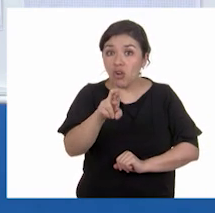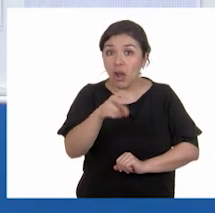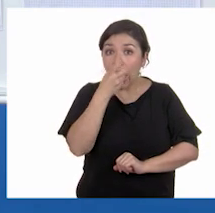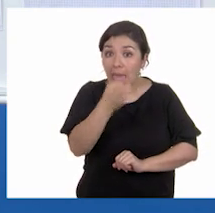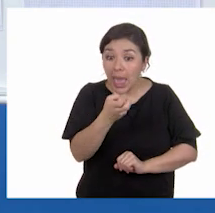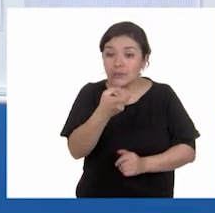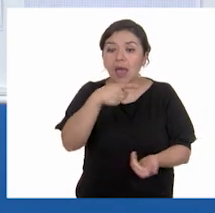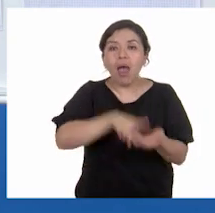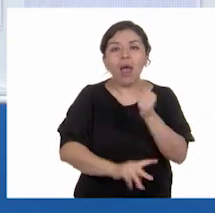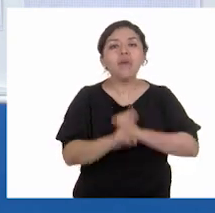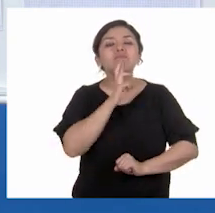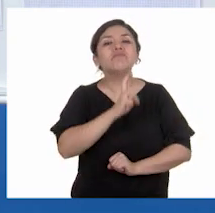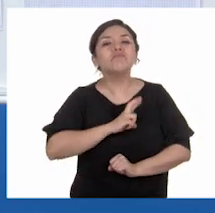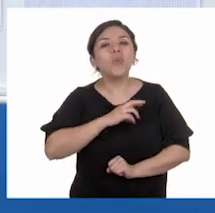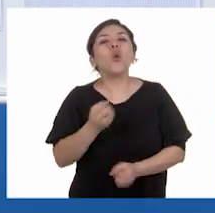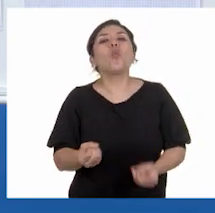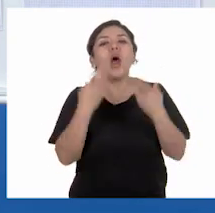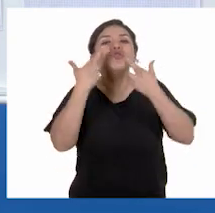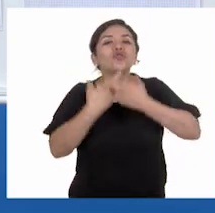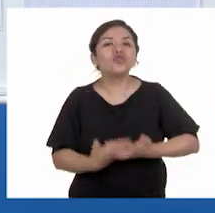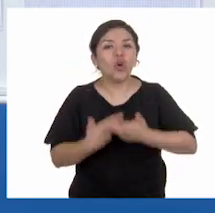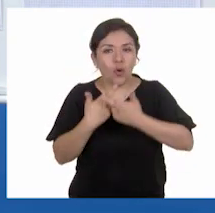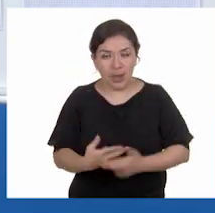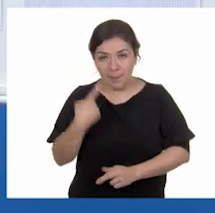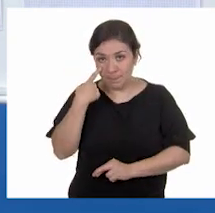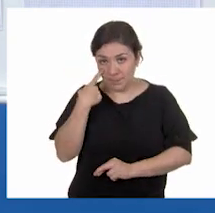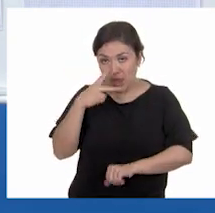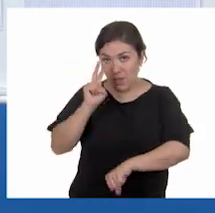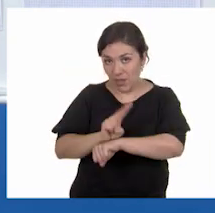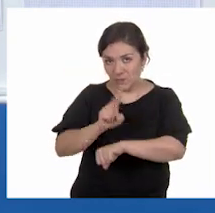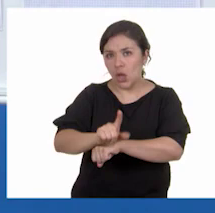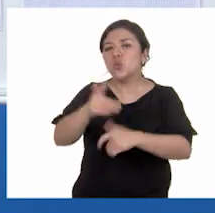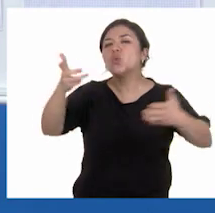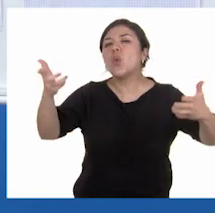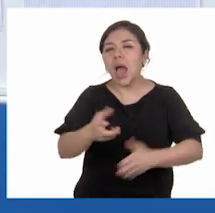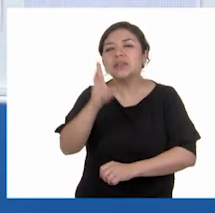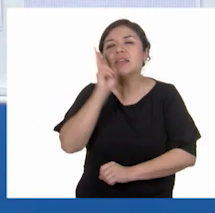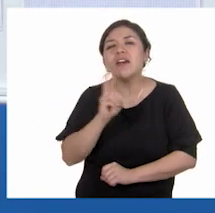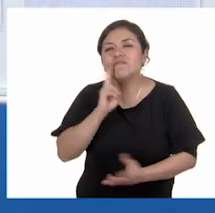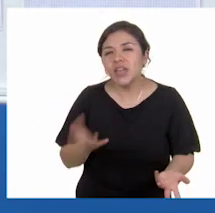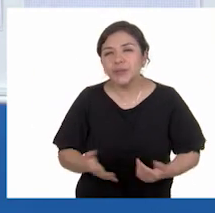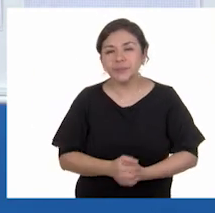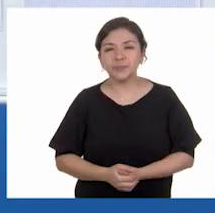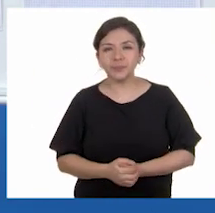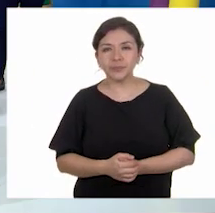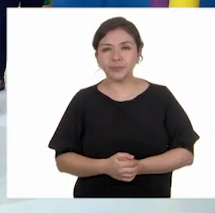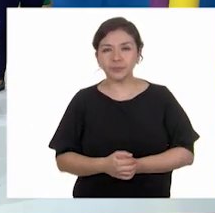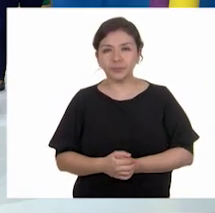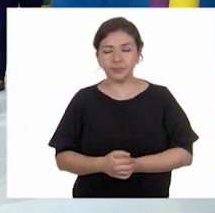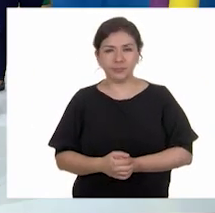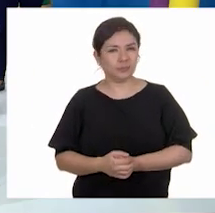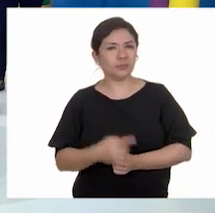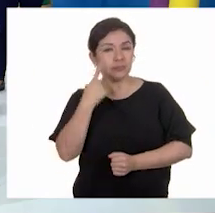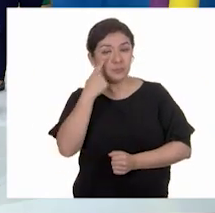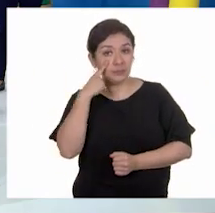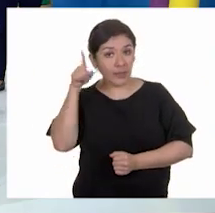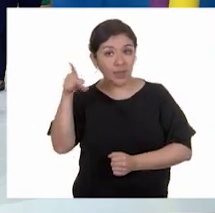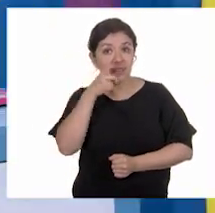obtendrán el residuo. A ver, compruébenlo ustedes también. La división